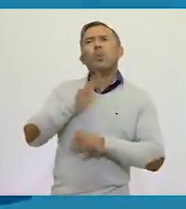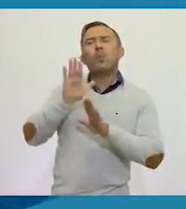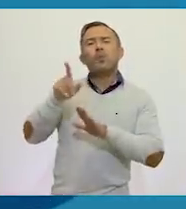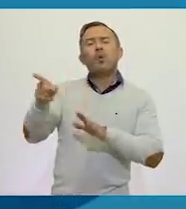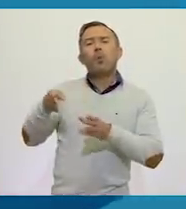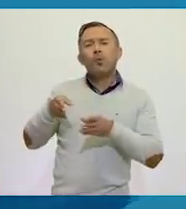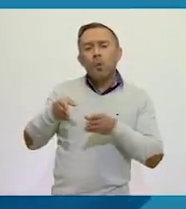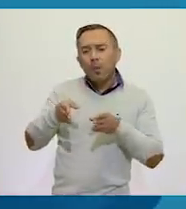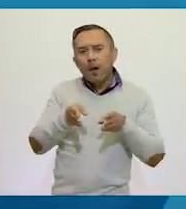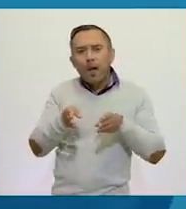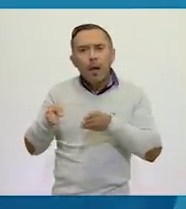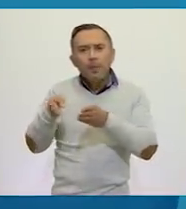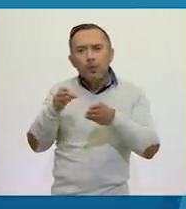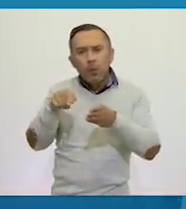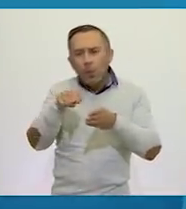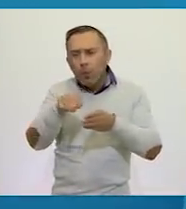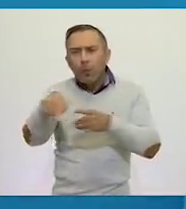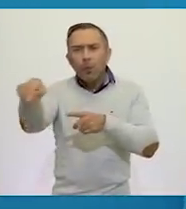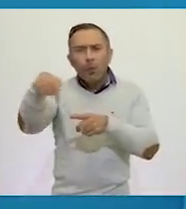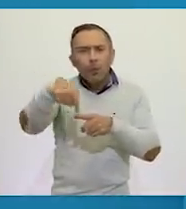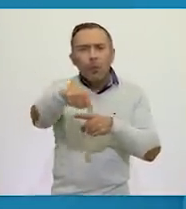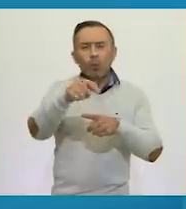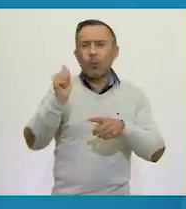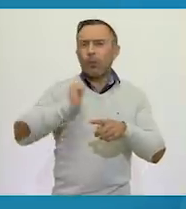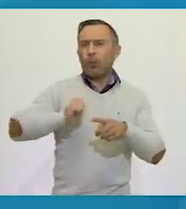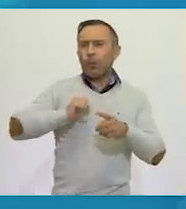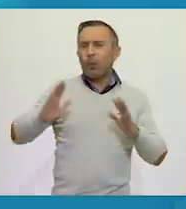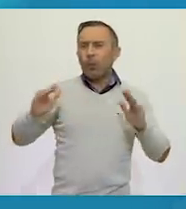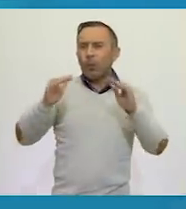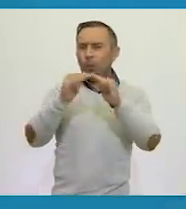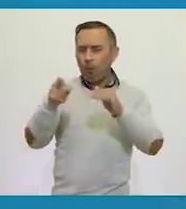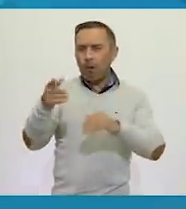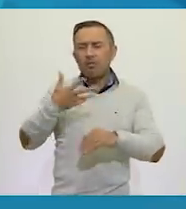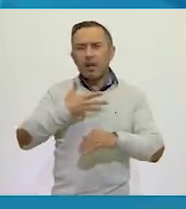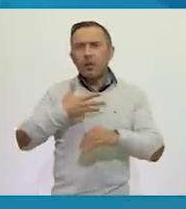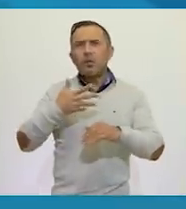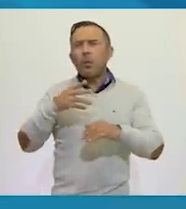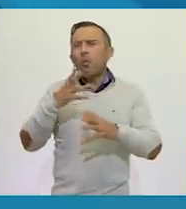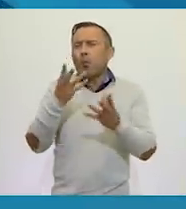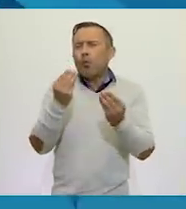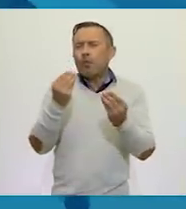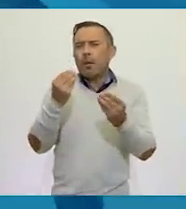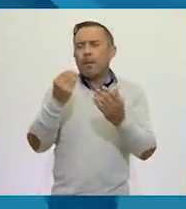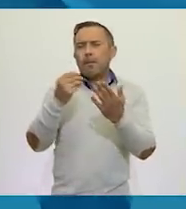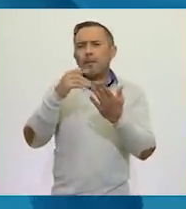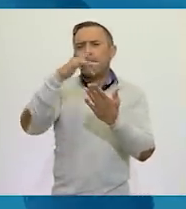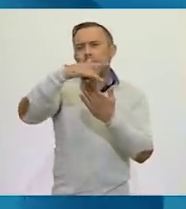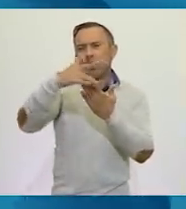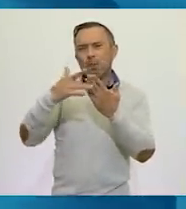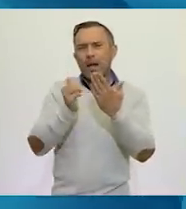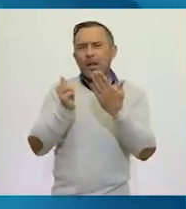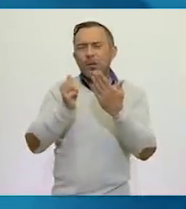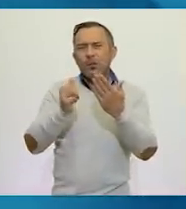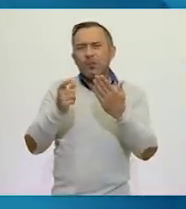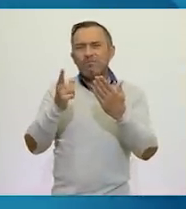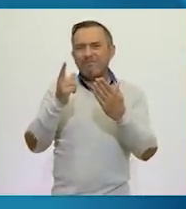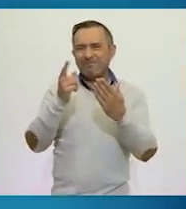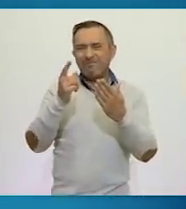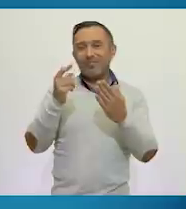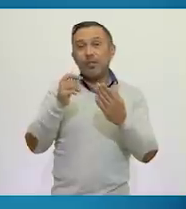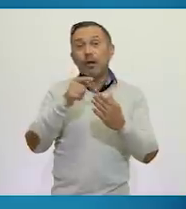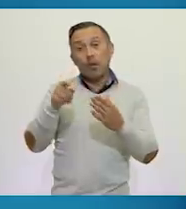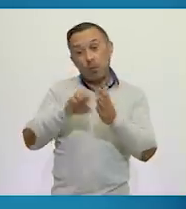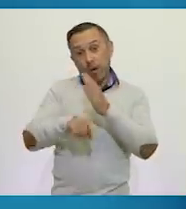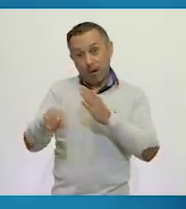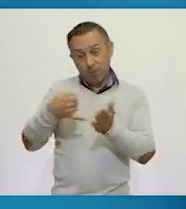que conducen a la zona arqueológica, ¿no? Los cuales están repletos de cactáceas, ¿no? Está el río Tula, que permitió el desarrollo